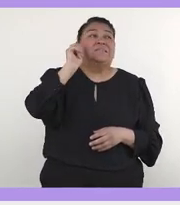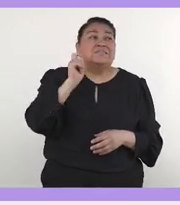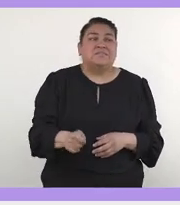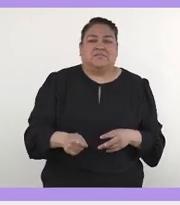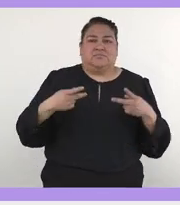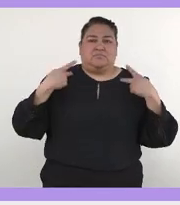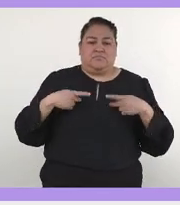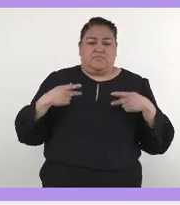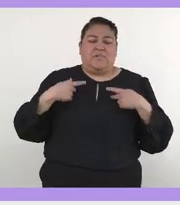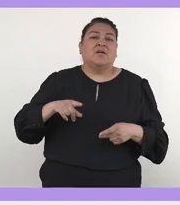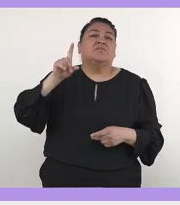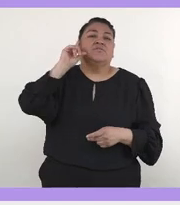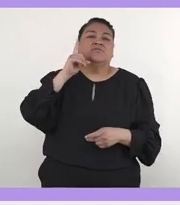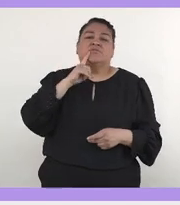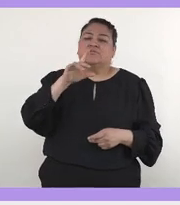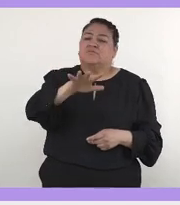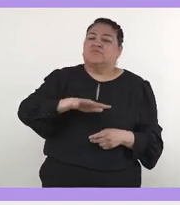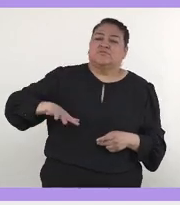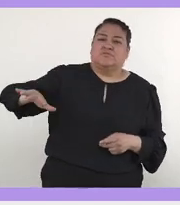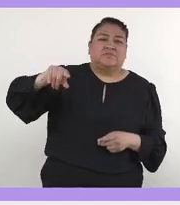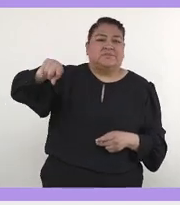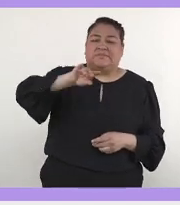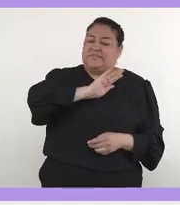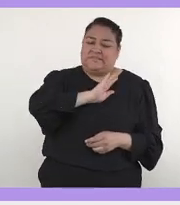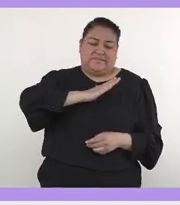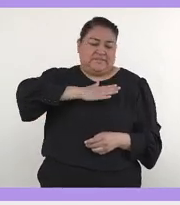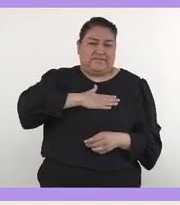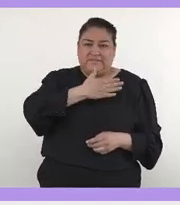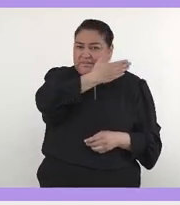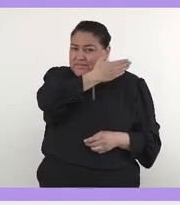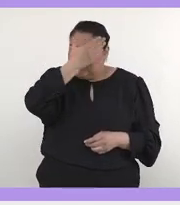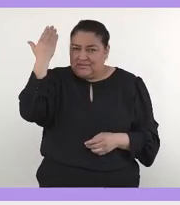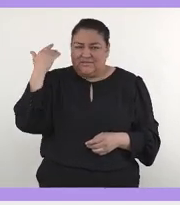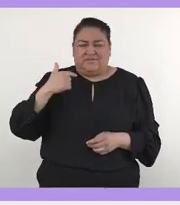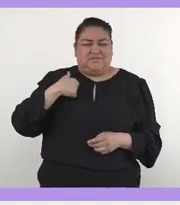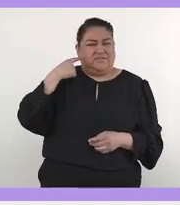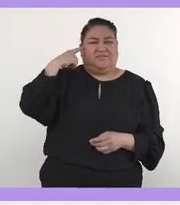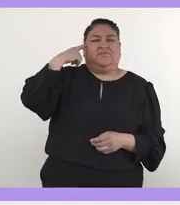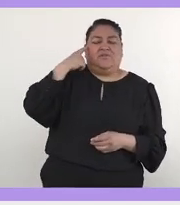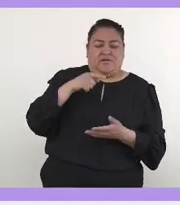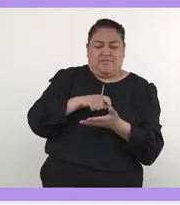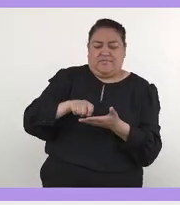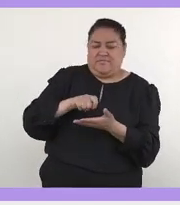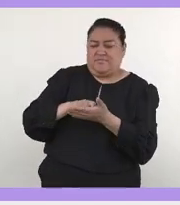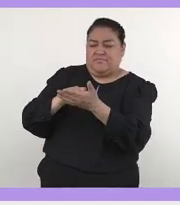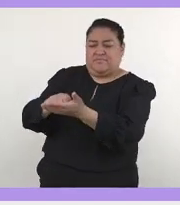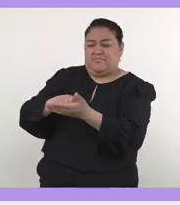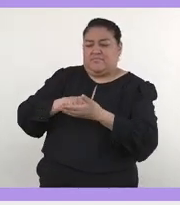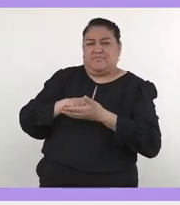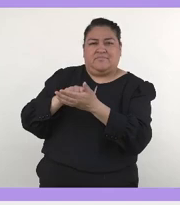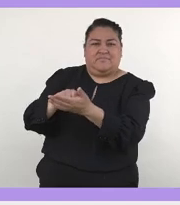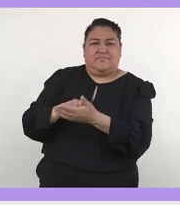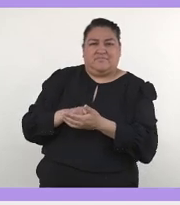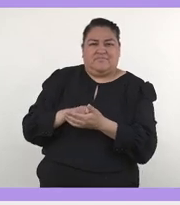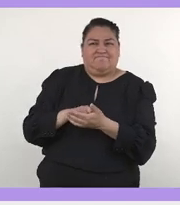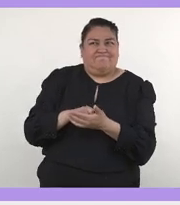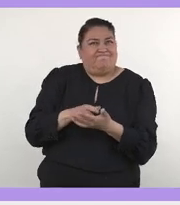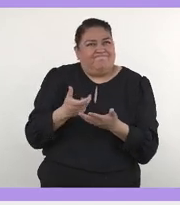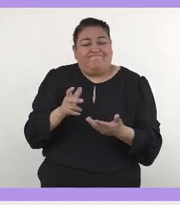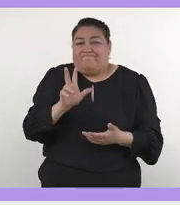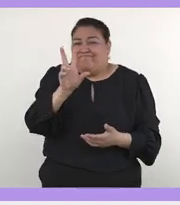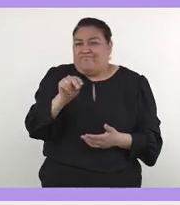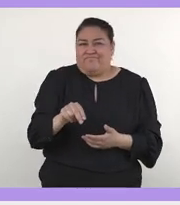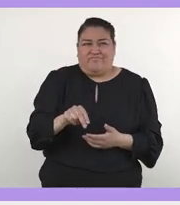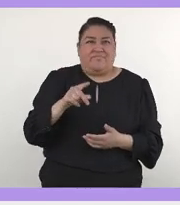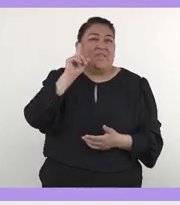general las personas sordas no saben español Entonces yo muchas veces decía ay Bueno ya si escribimos pues lo van a leer Ahí está pues